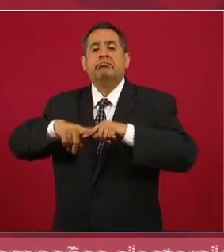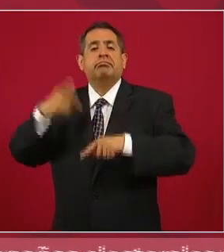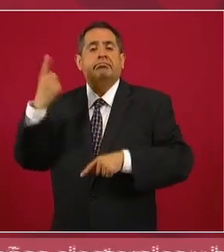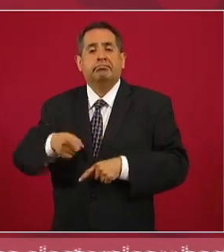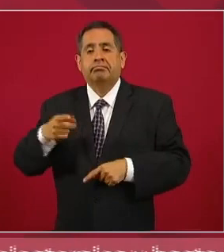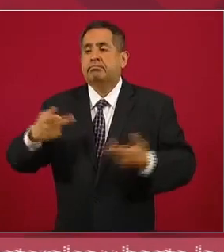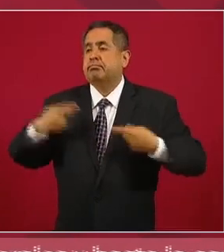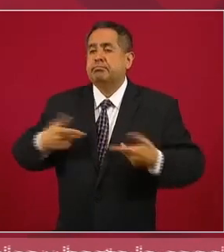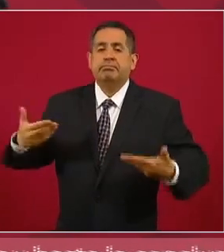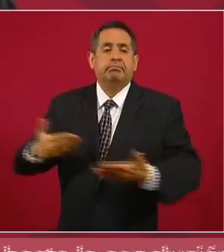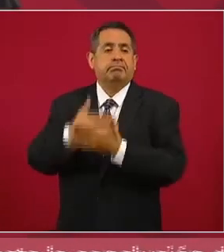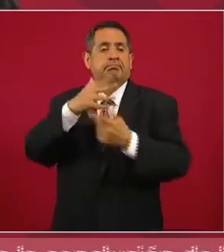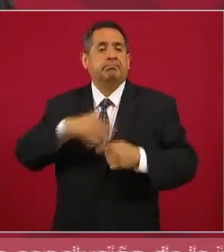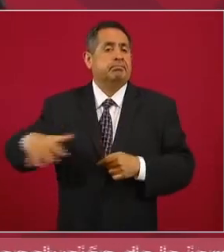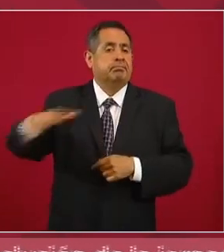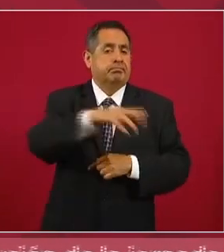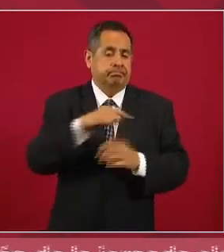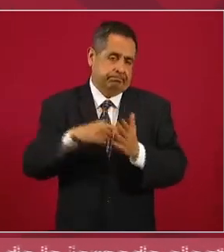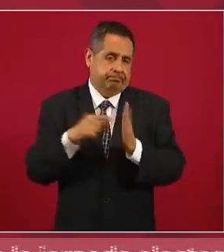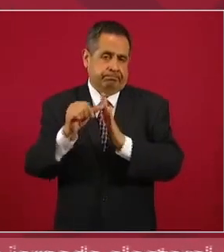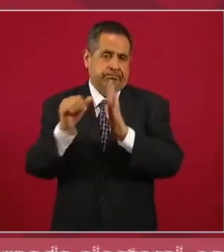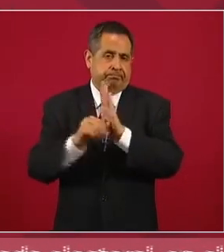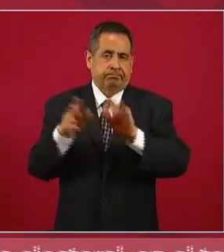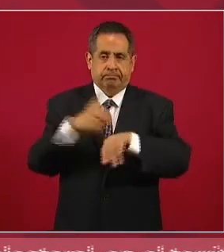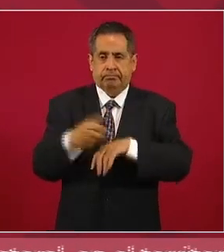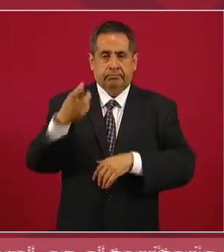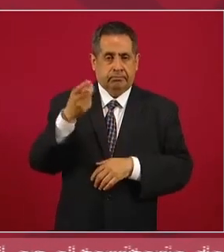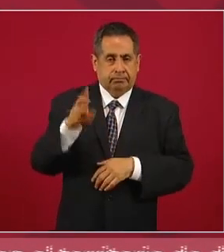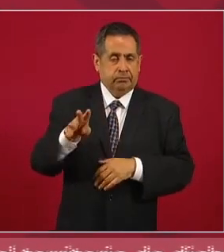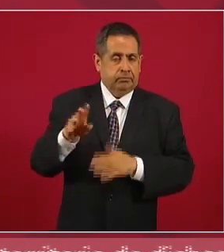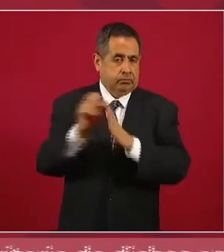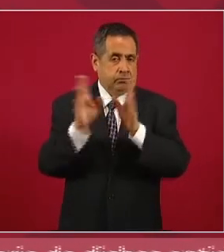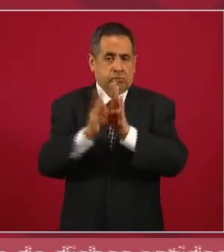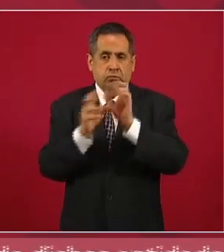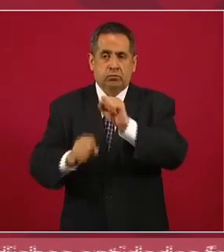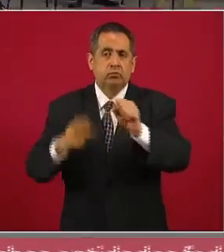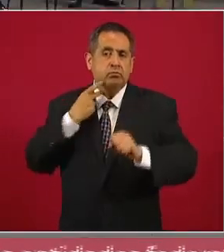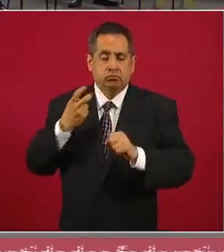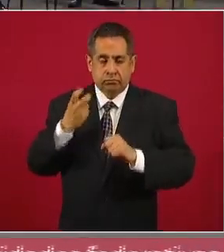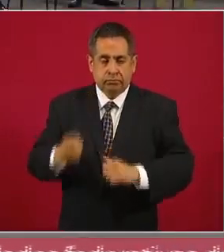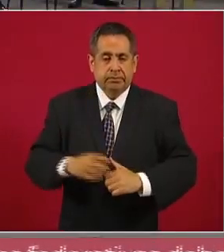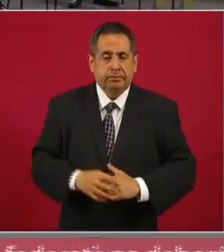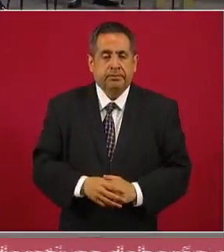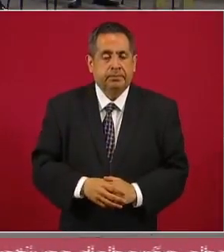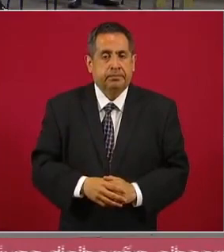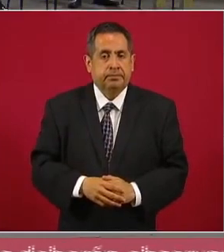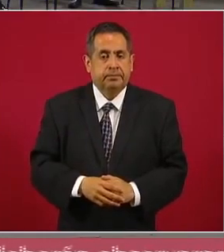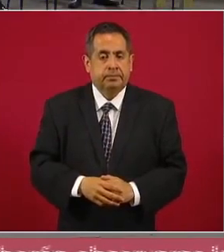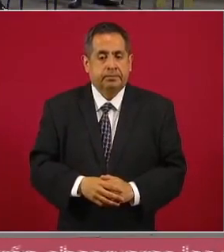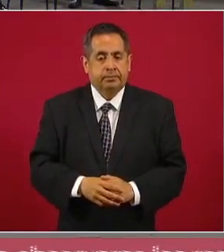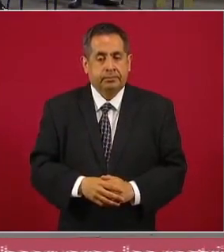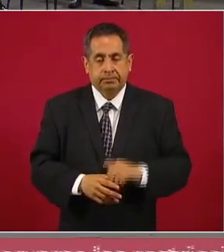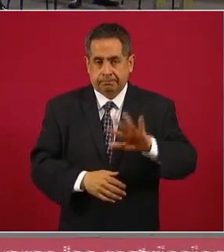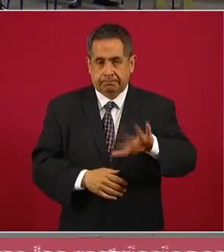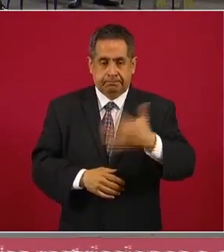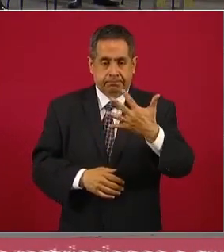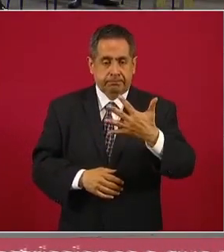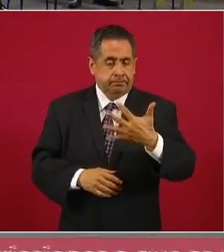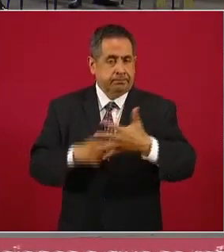contenido en el artículo 39 de nuestra Constitución Política. Décimo